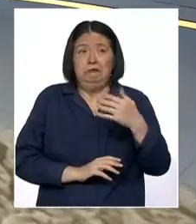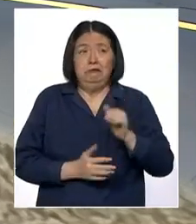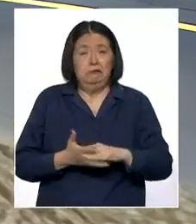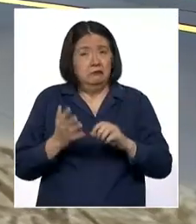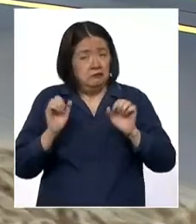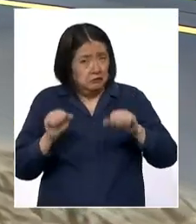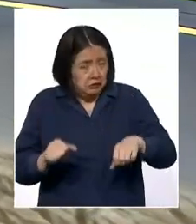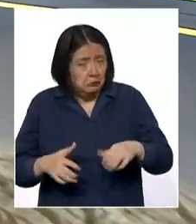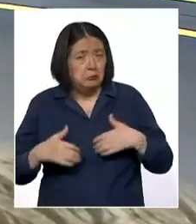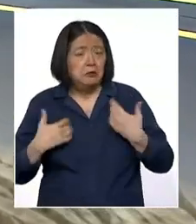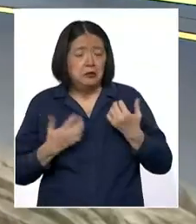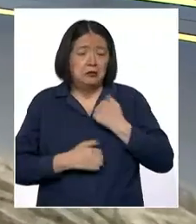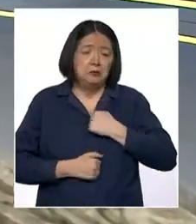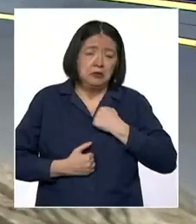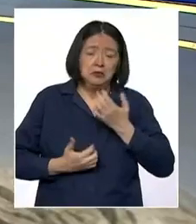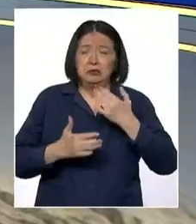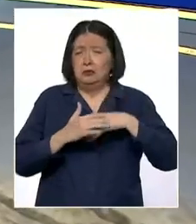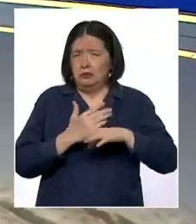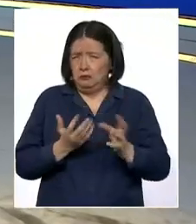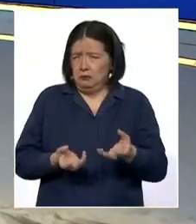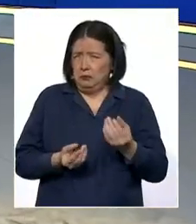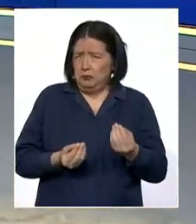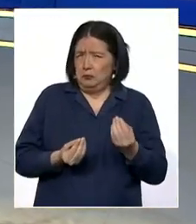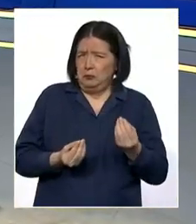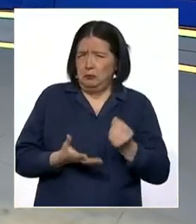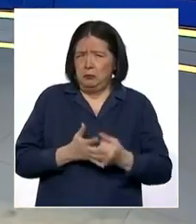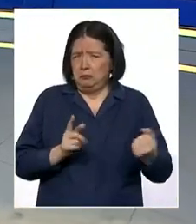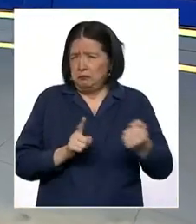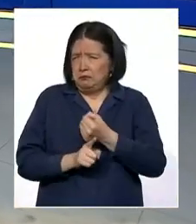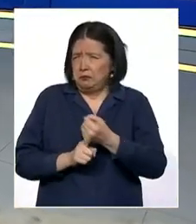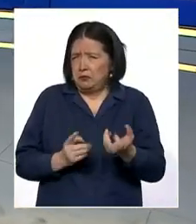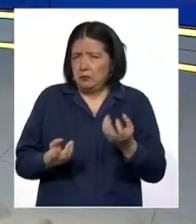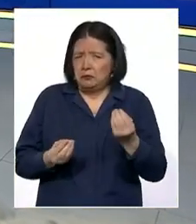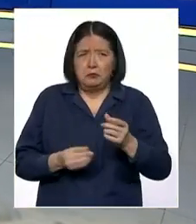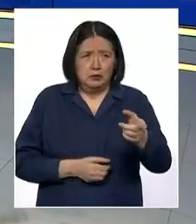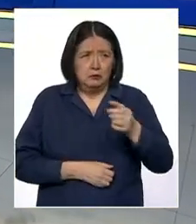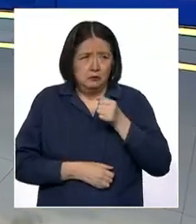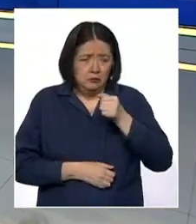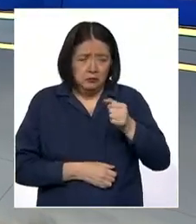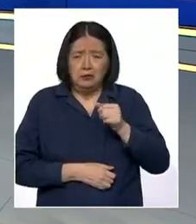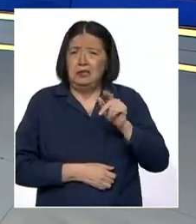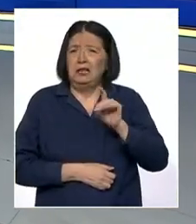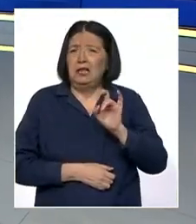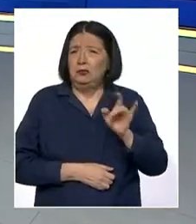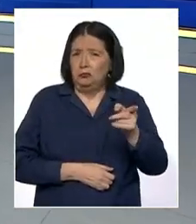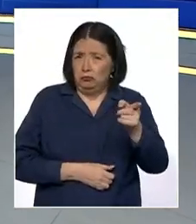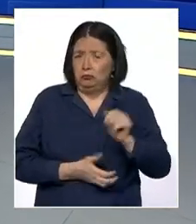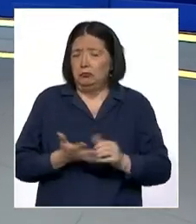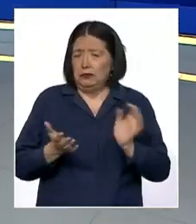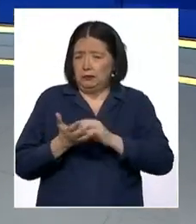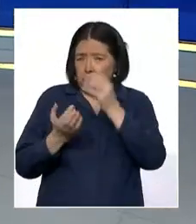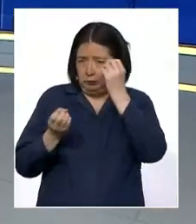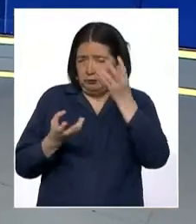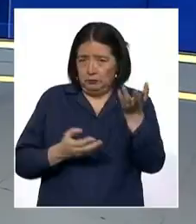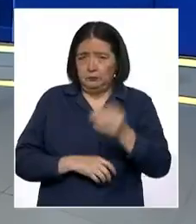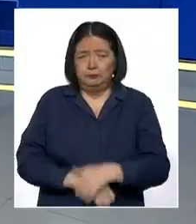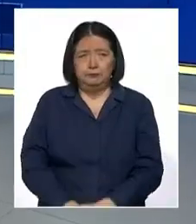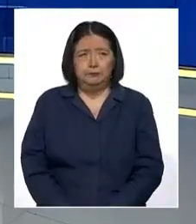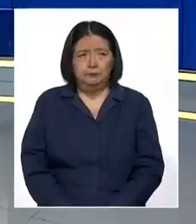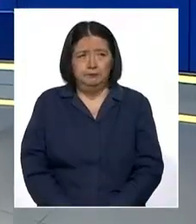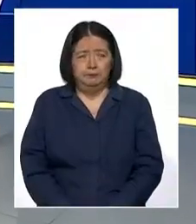momento de mucha diversión, pero ¿cómo así acaba en violencia? Estamos con nuestra compañera Calum Montoya, tiene más información. Adelante.